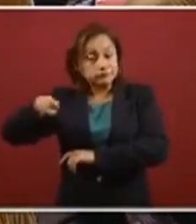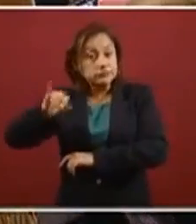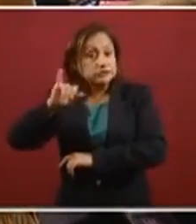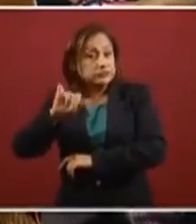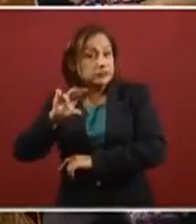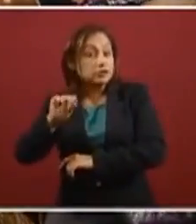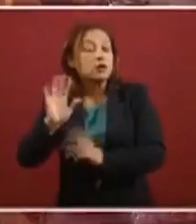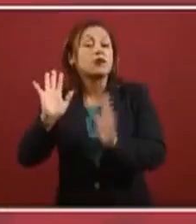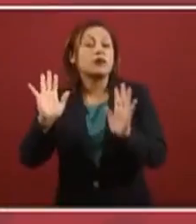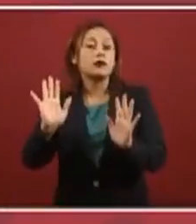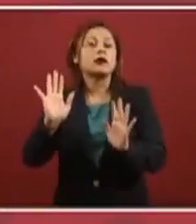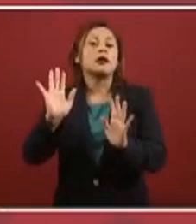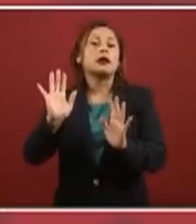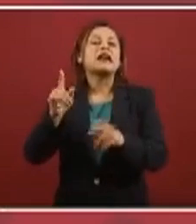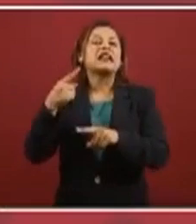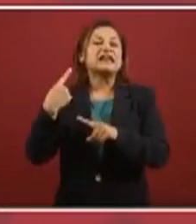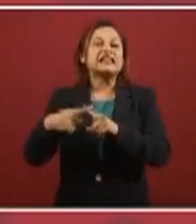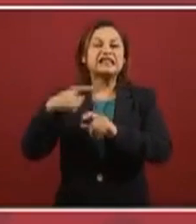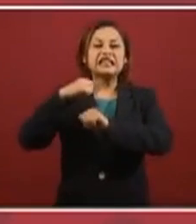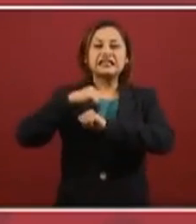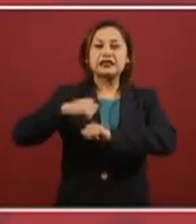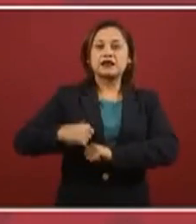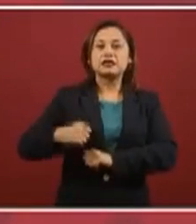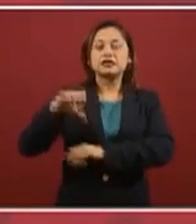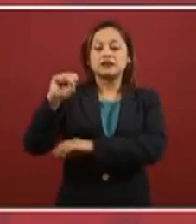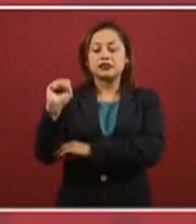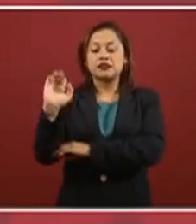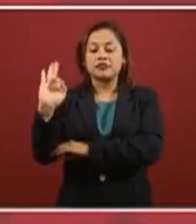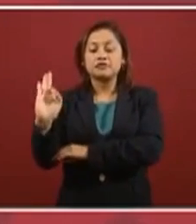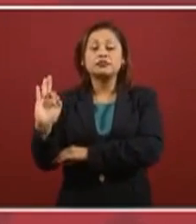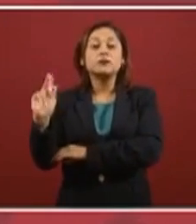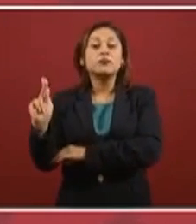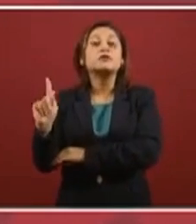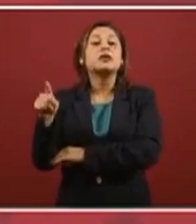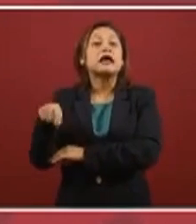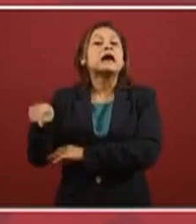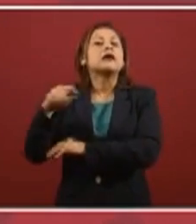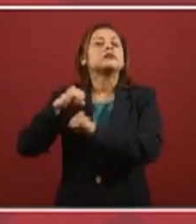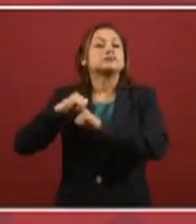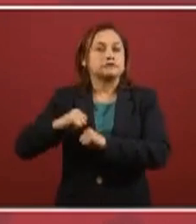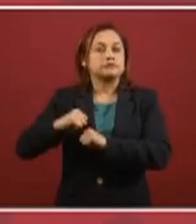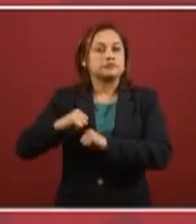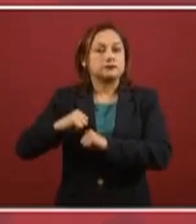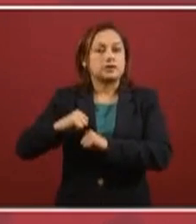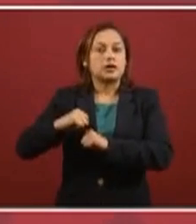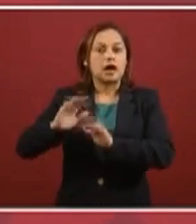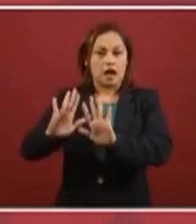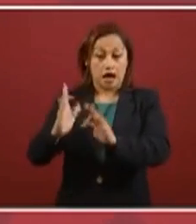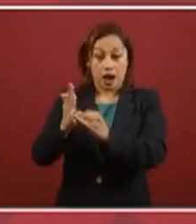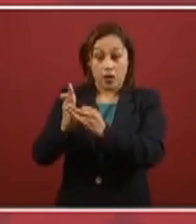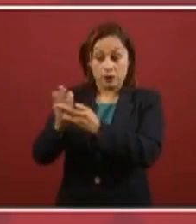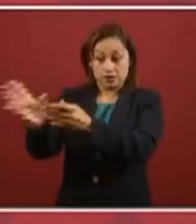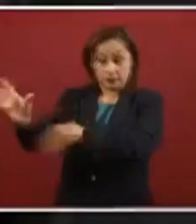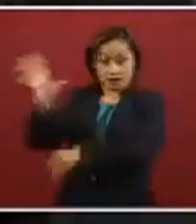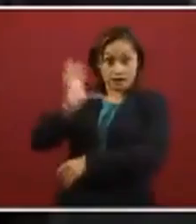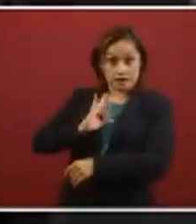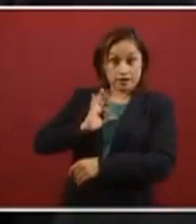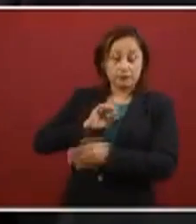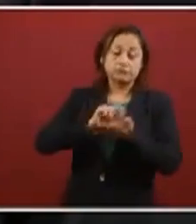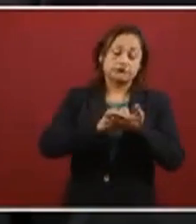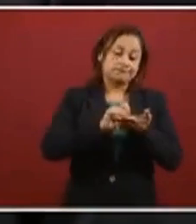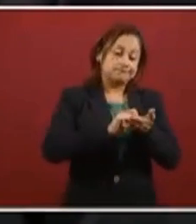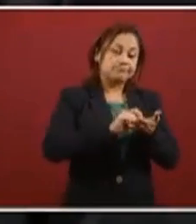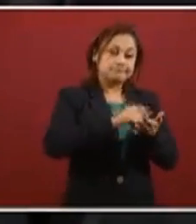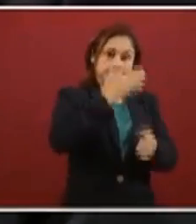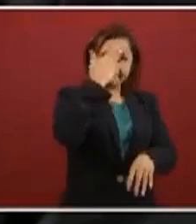la Secretaría de la Función Pública, ya nosotros tomamos nota de lo que nos estás